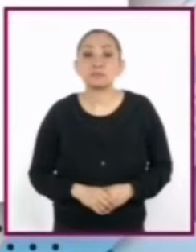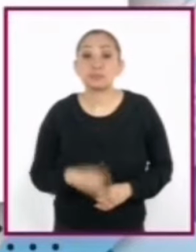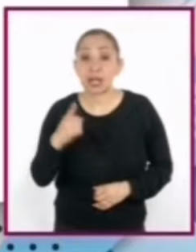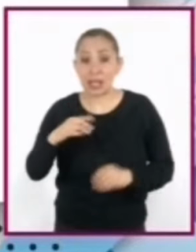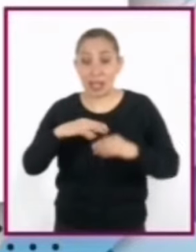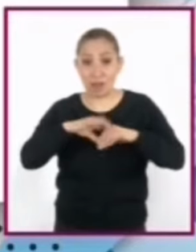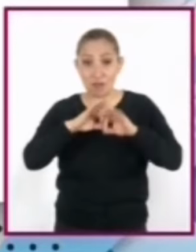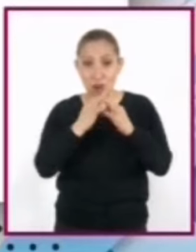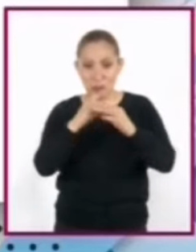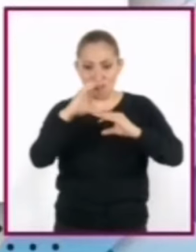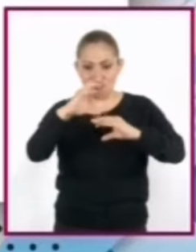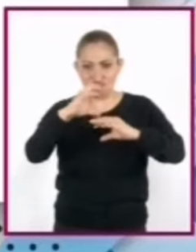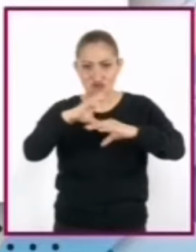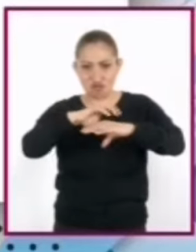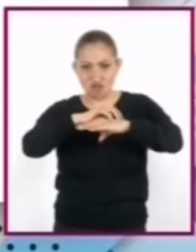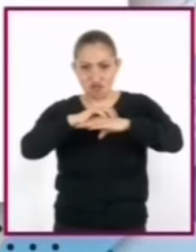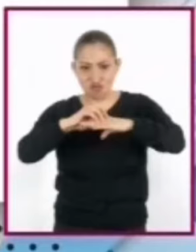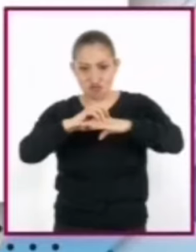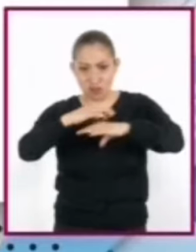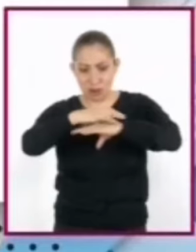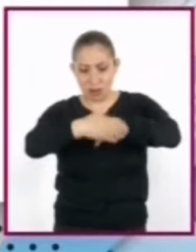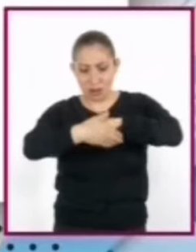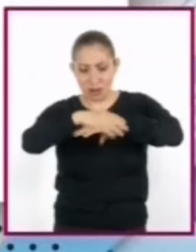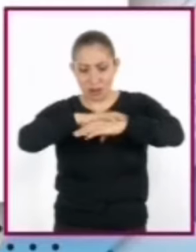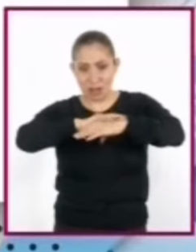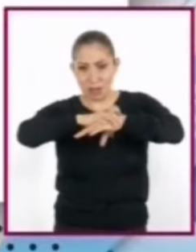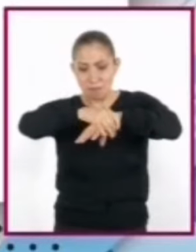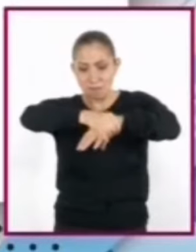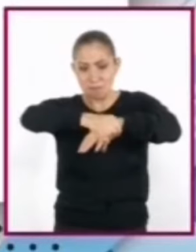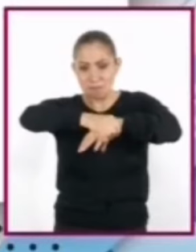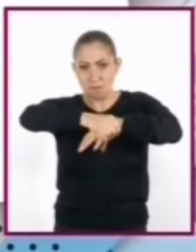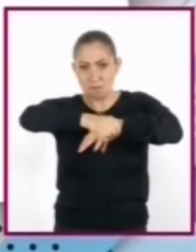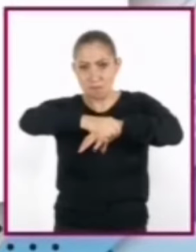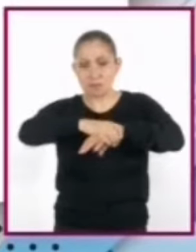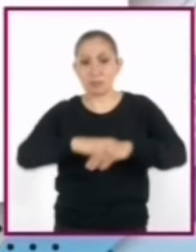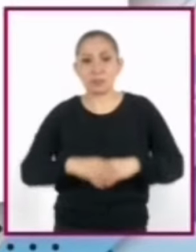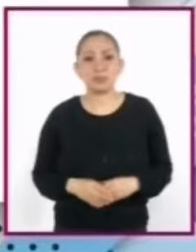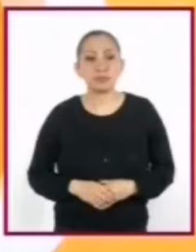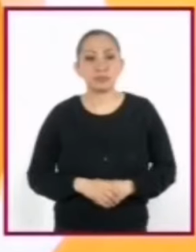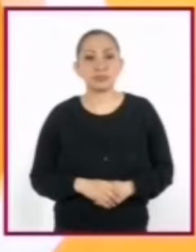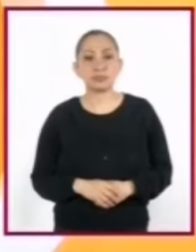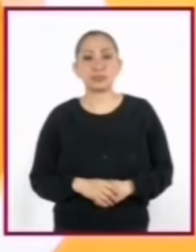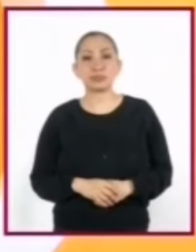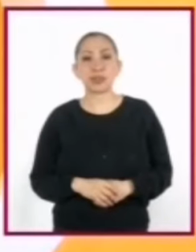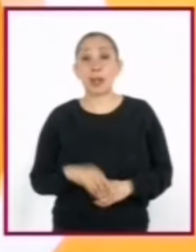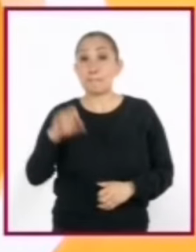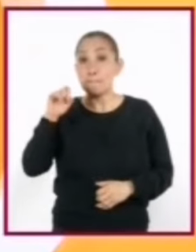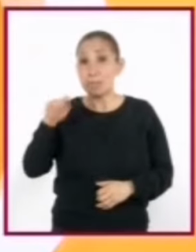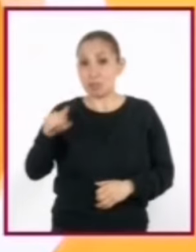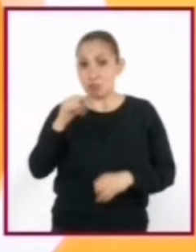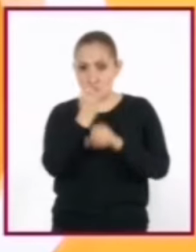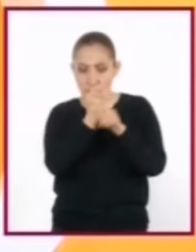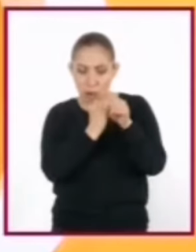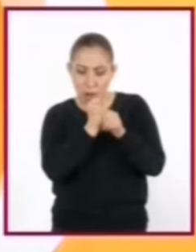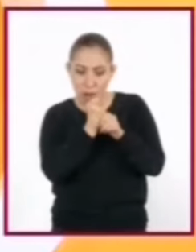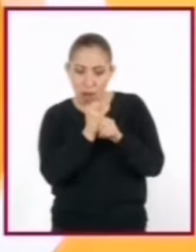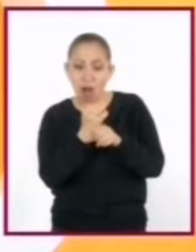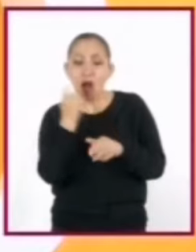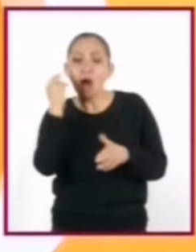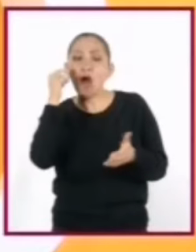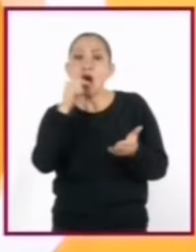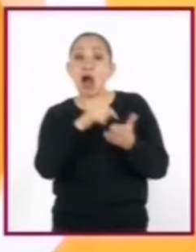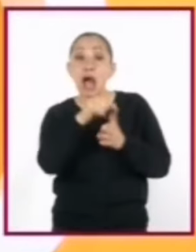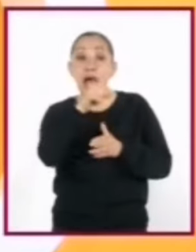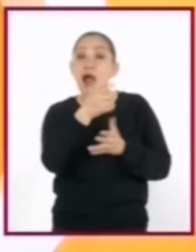la estructura robusta de la correa, que iba bien ceñida al pie. El mismo estudio sugiere